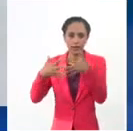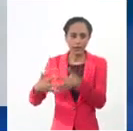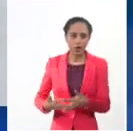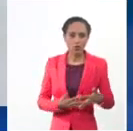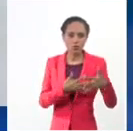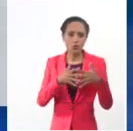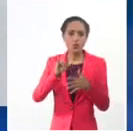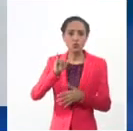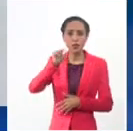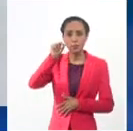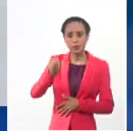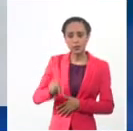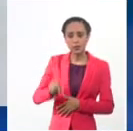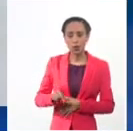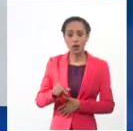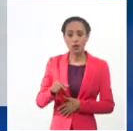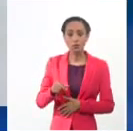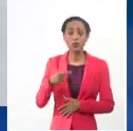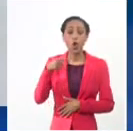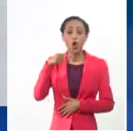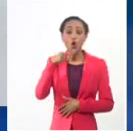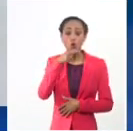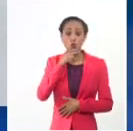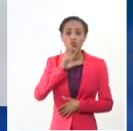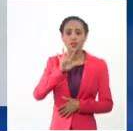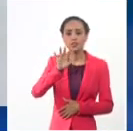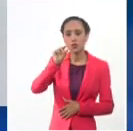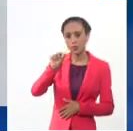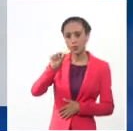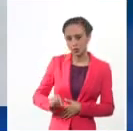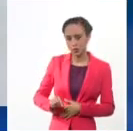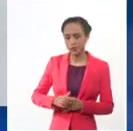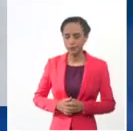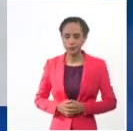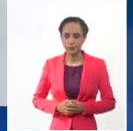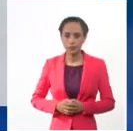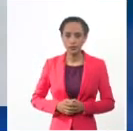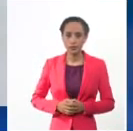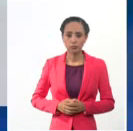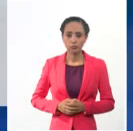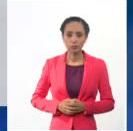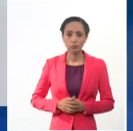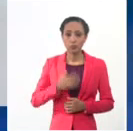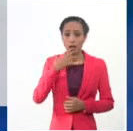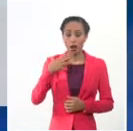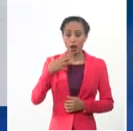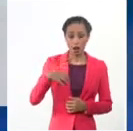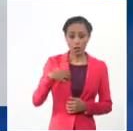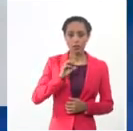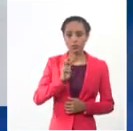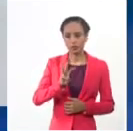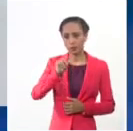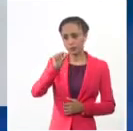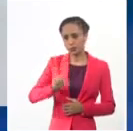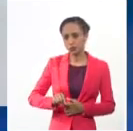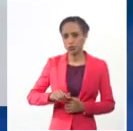6, Rusia 5 casos, Canadá 3 casos,